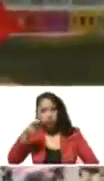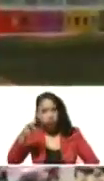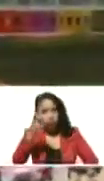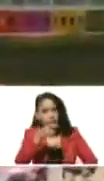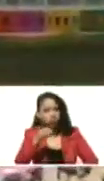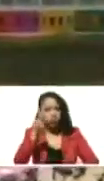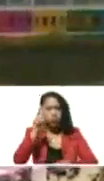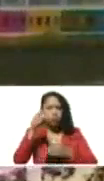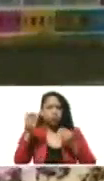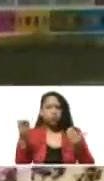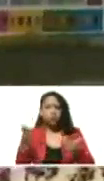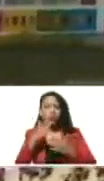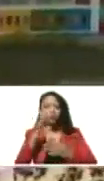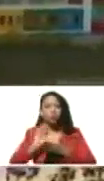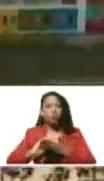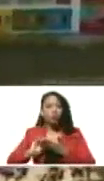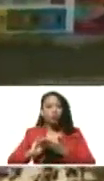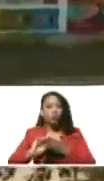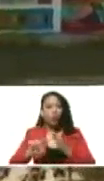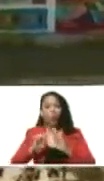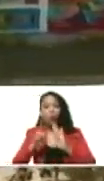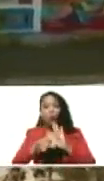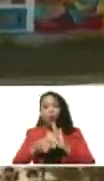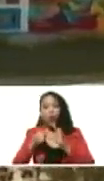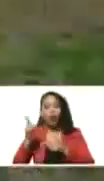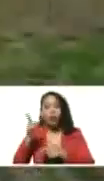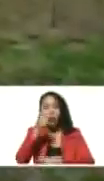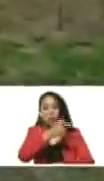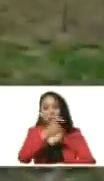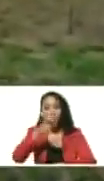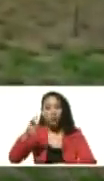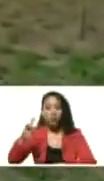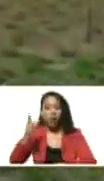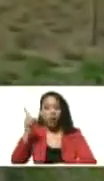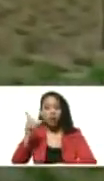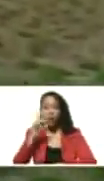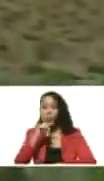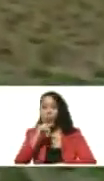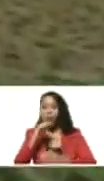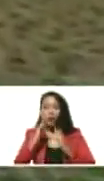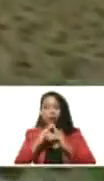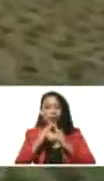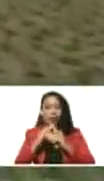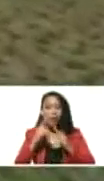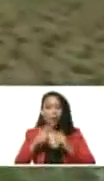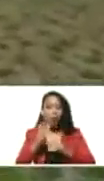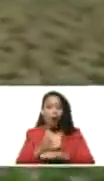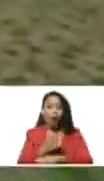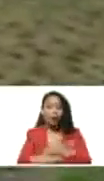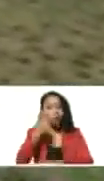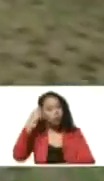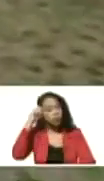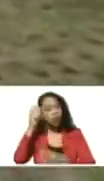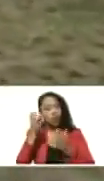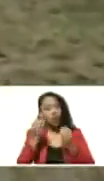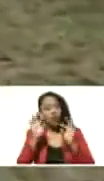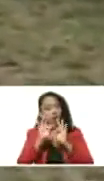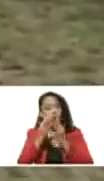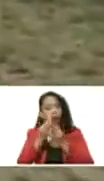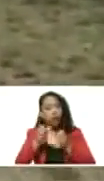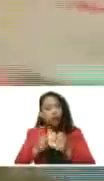una solución definitiva a aquellas personas que estaban sin vivienda, pero antes recordar que muchas familias